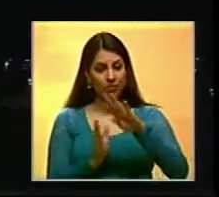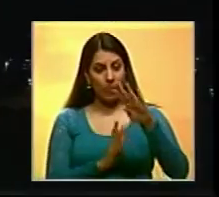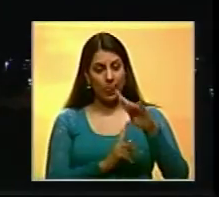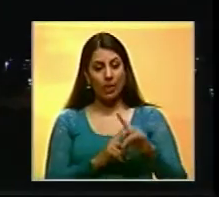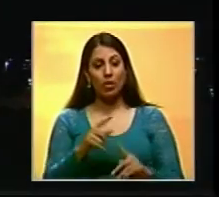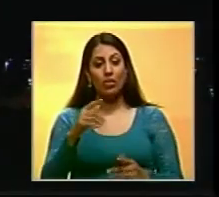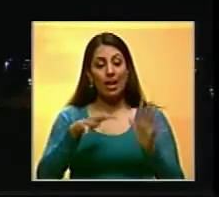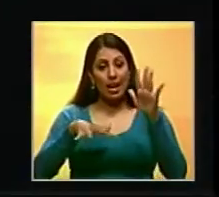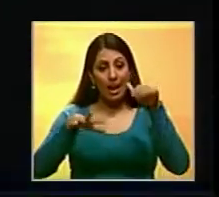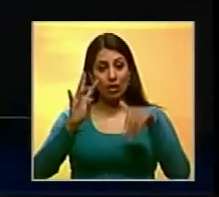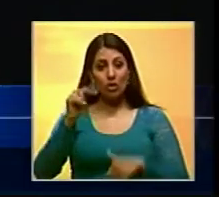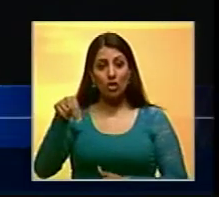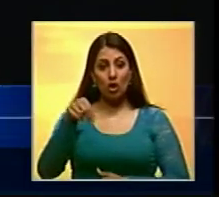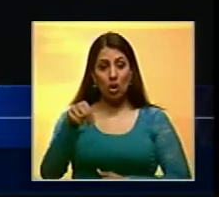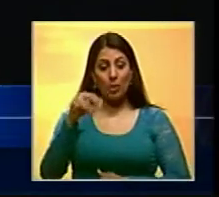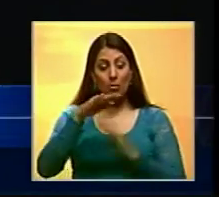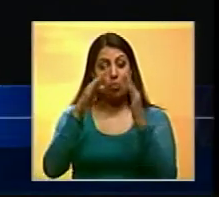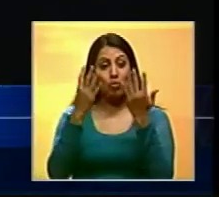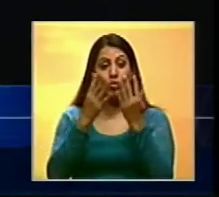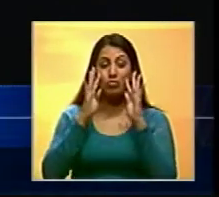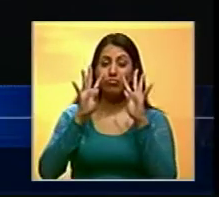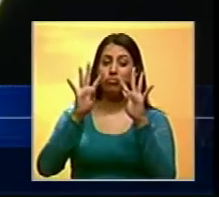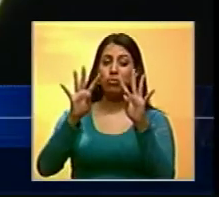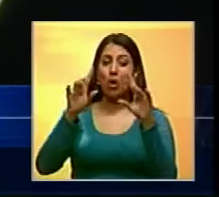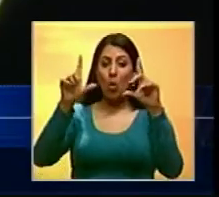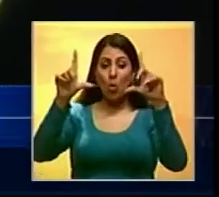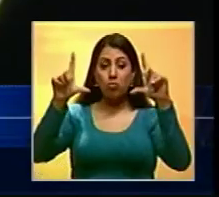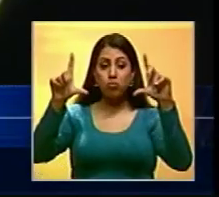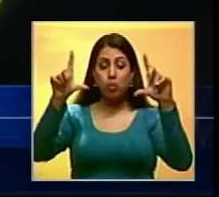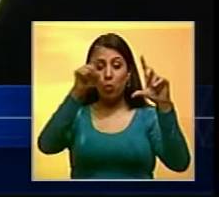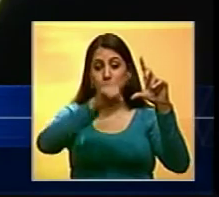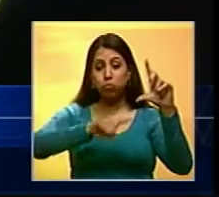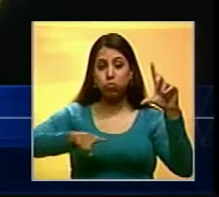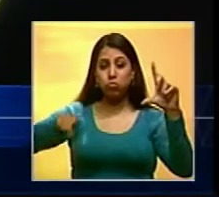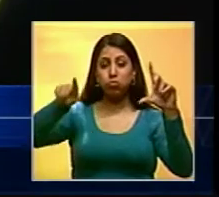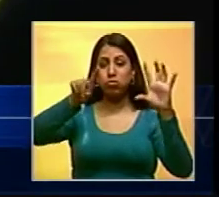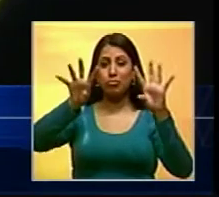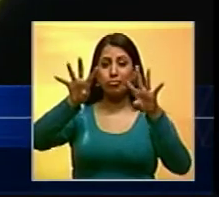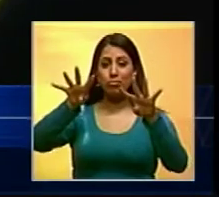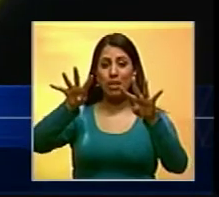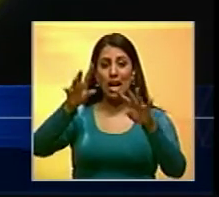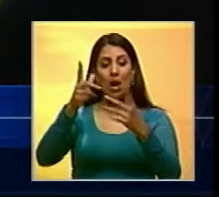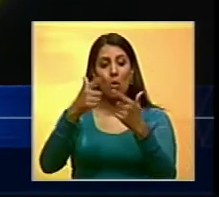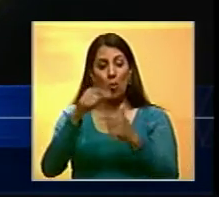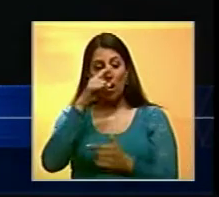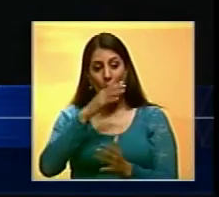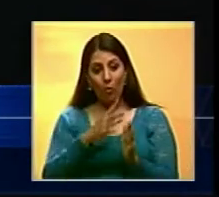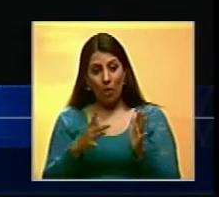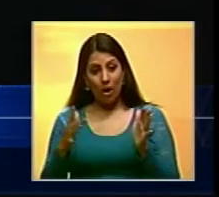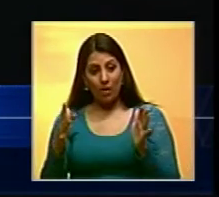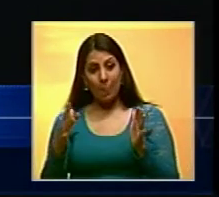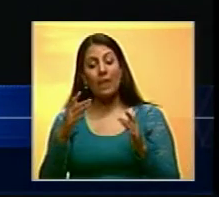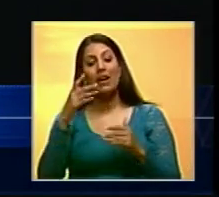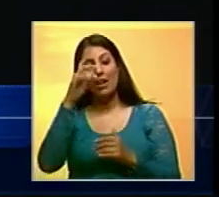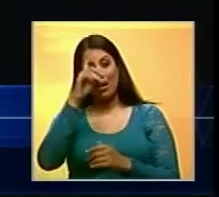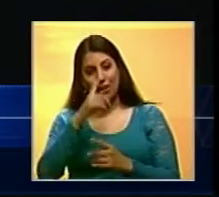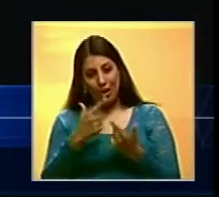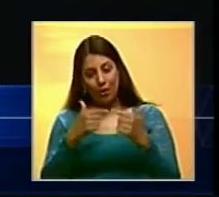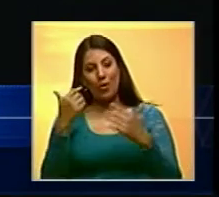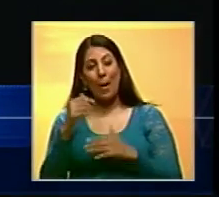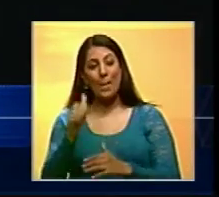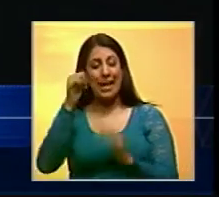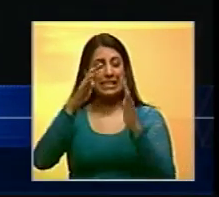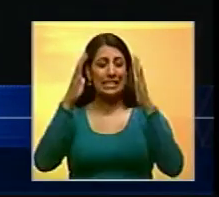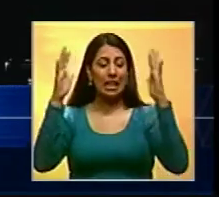Y este 14 de noviembre el mundo podrá observar una superluna, el espectáculo celestial del año. Esta es la luna llena más